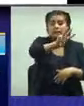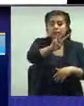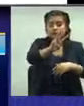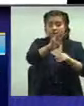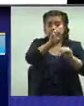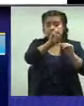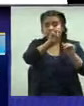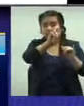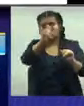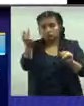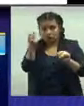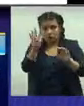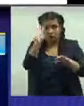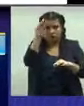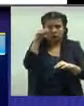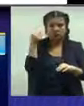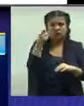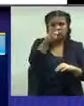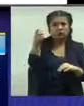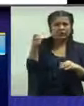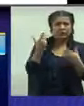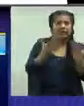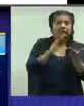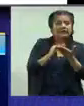qué anticipan gastarse